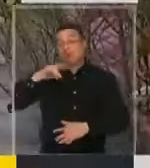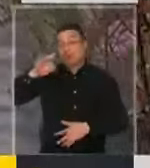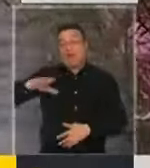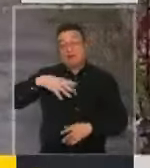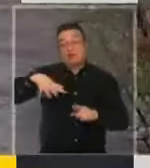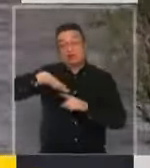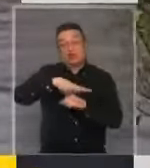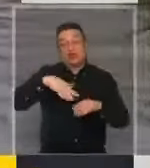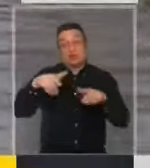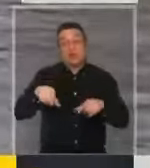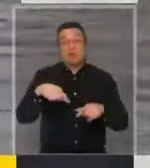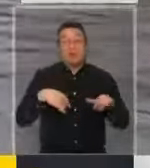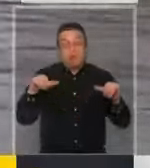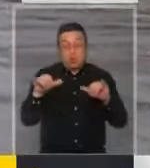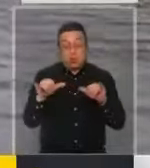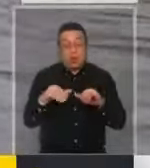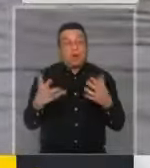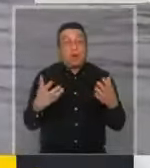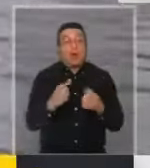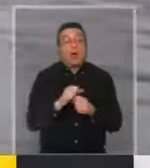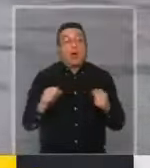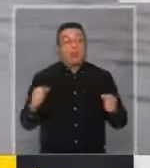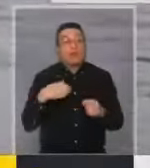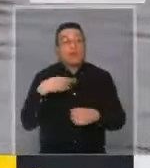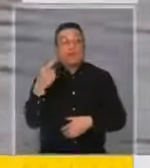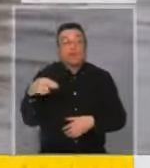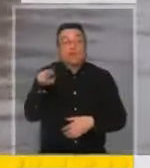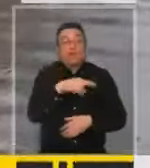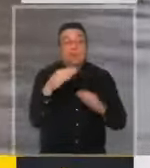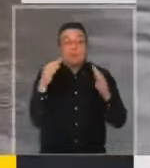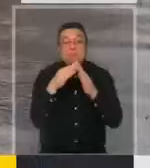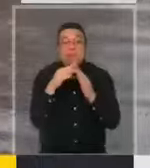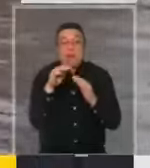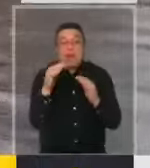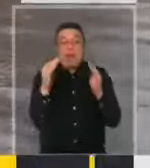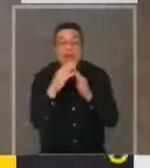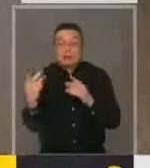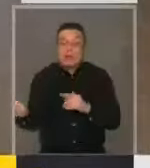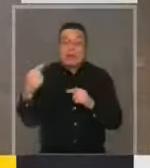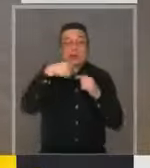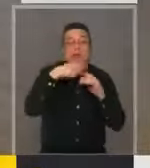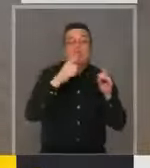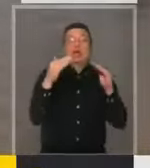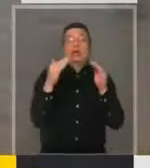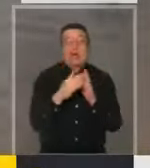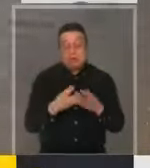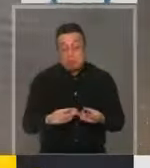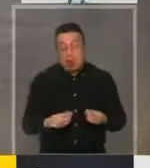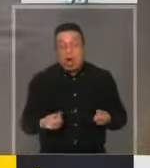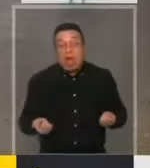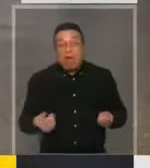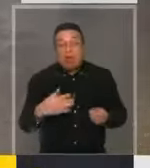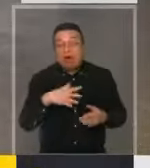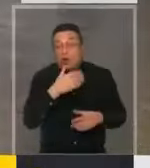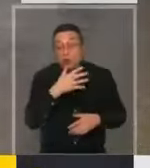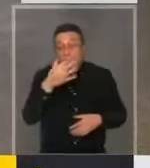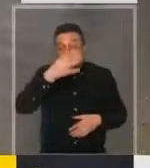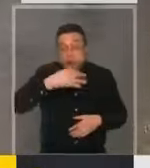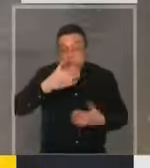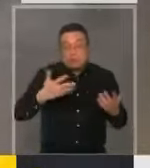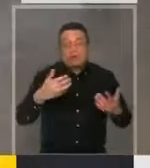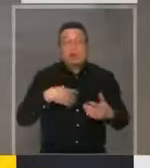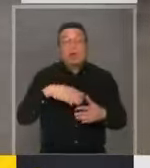viene para esa guaguita no va a poder volver con su mamá a su casa, porque va a estar una casa húmeda, una casa que además tuvo agua